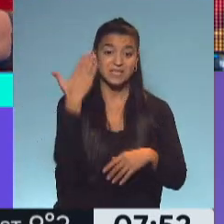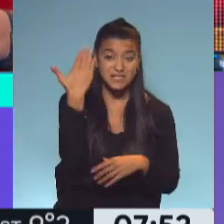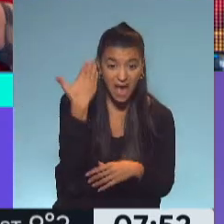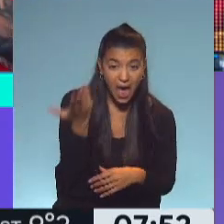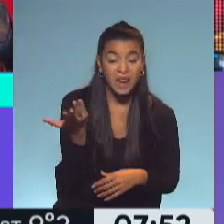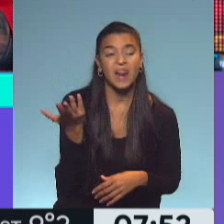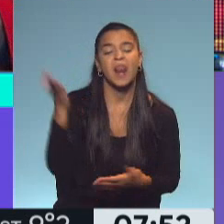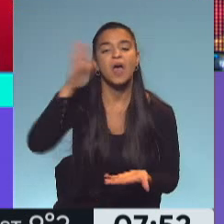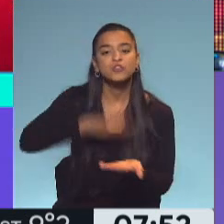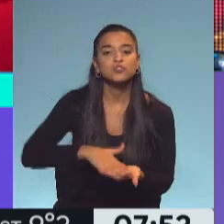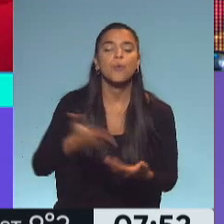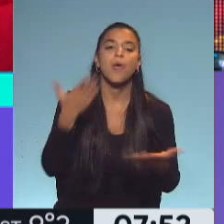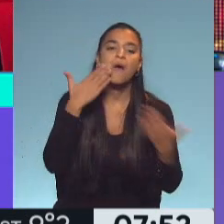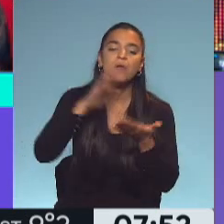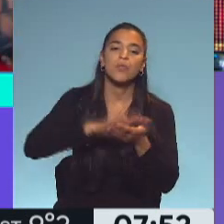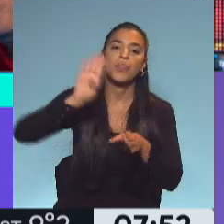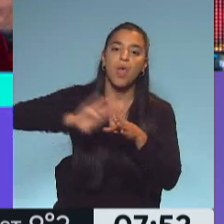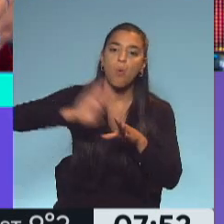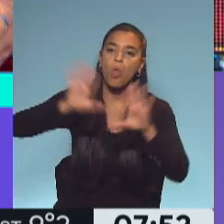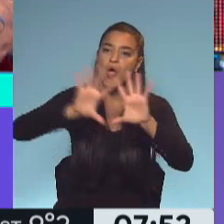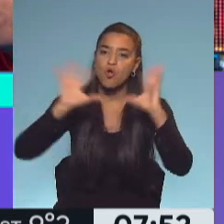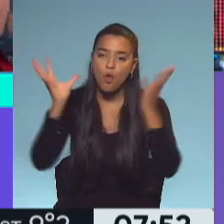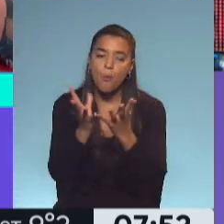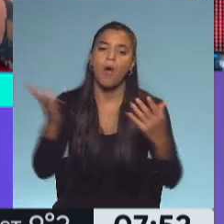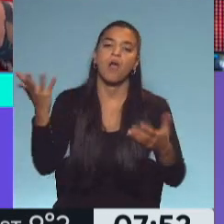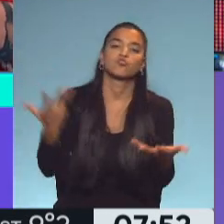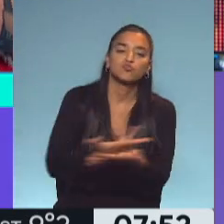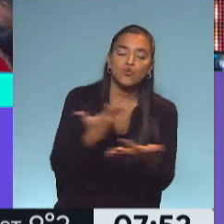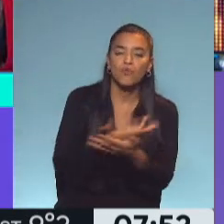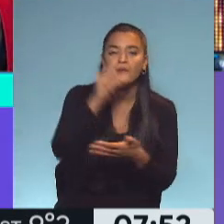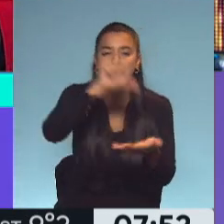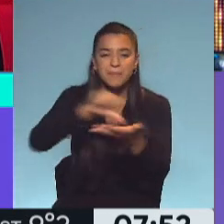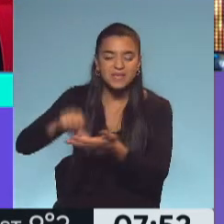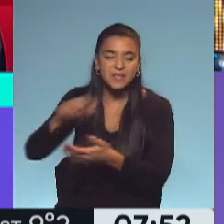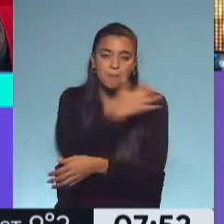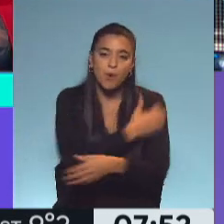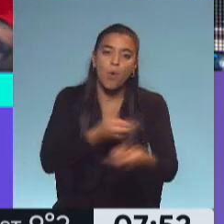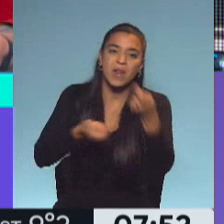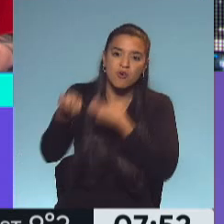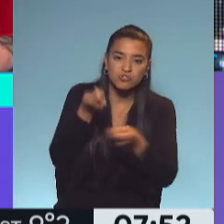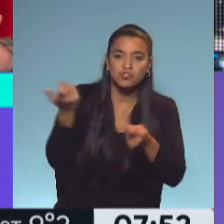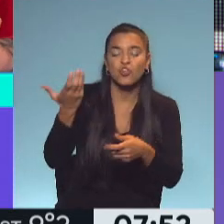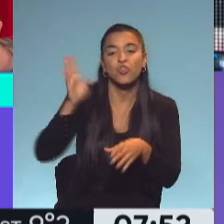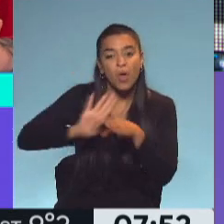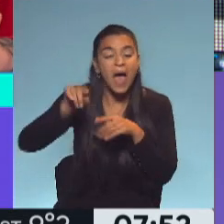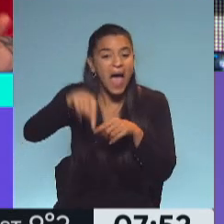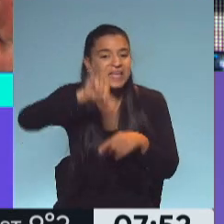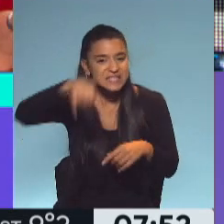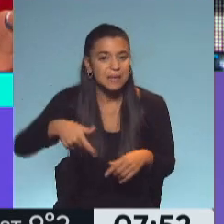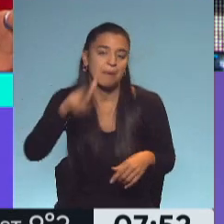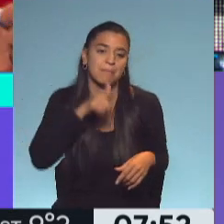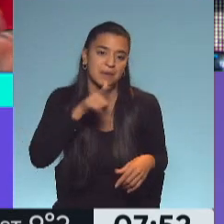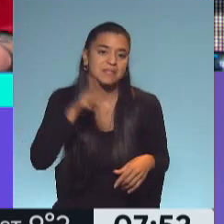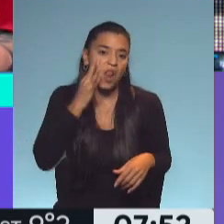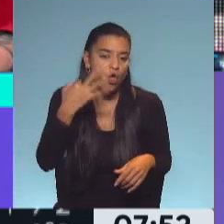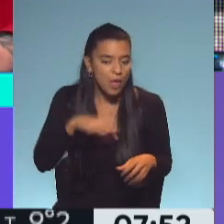se habla de la deuda a nivel global y de la vulnerabilidad de los países pobres en la negociación de la deuda, sí me parece que es un dato para